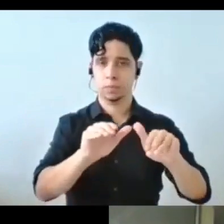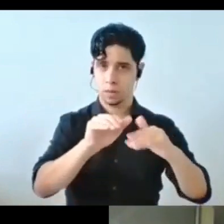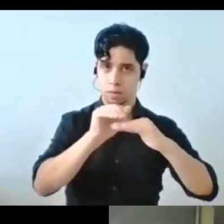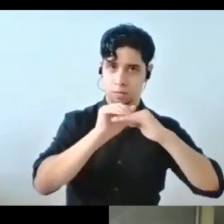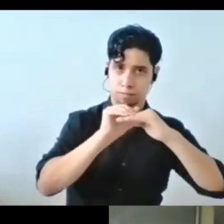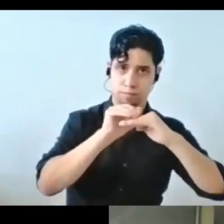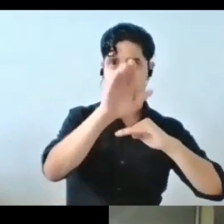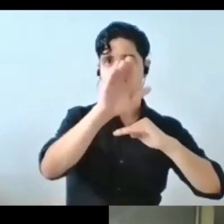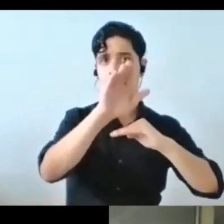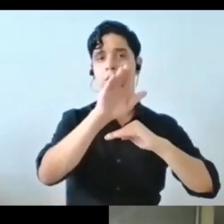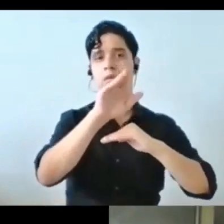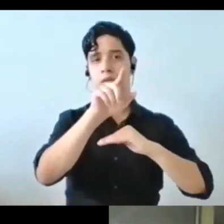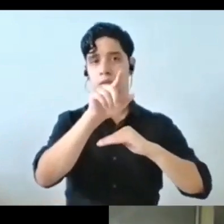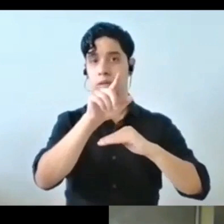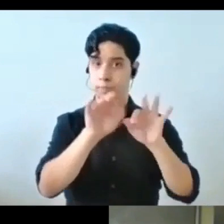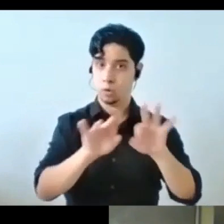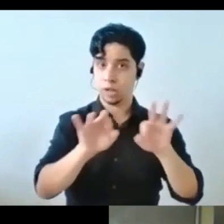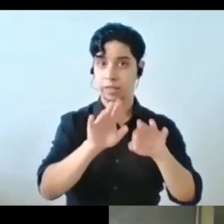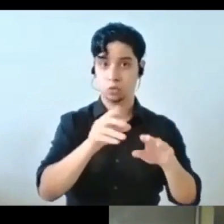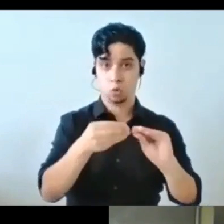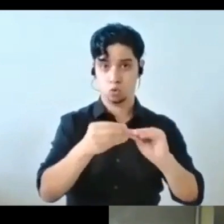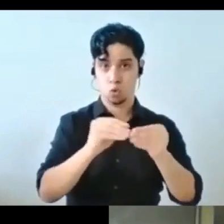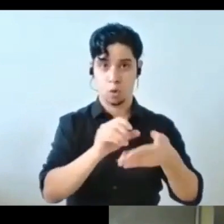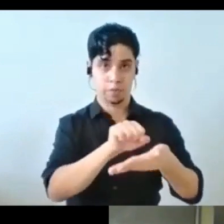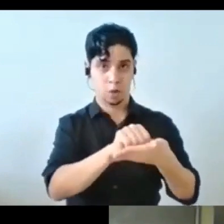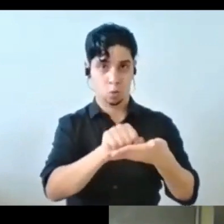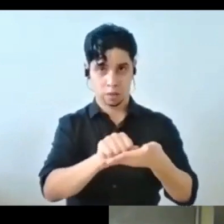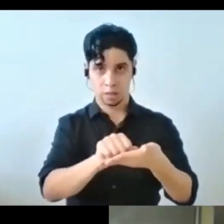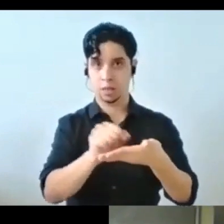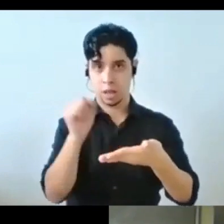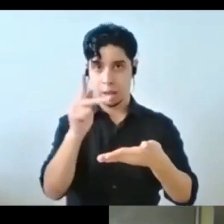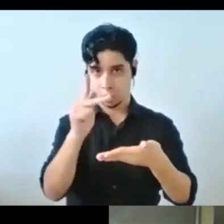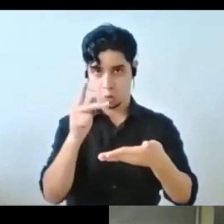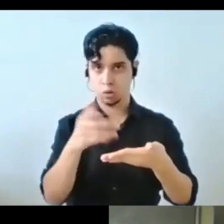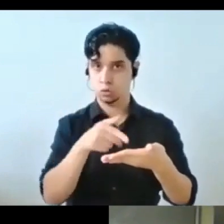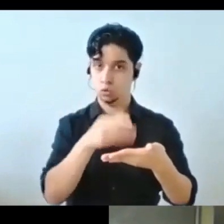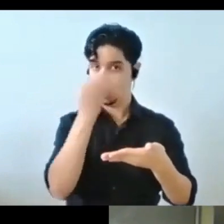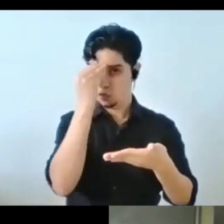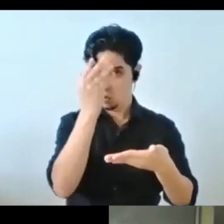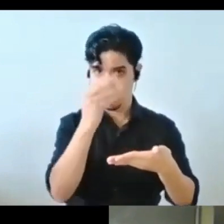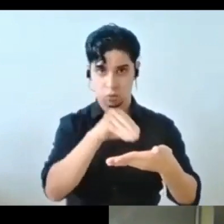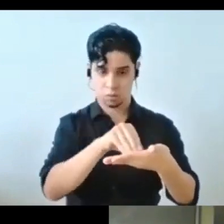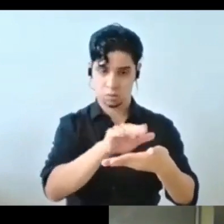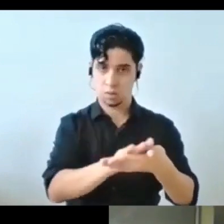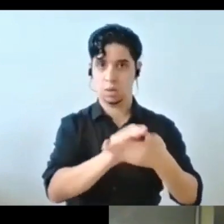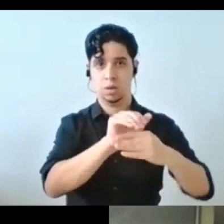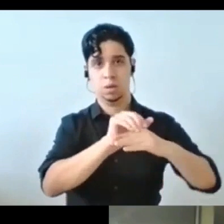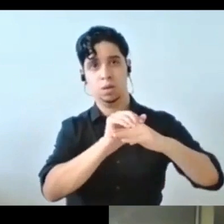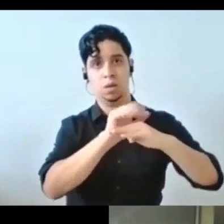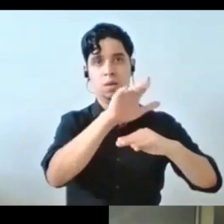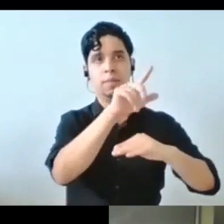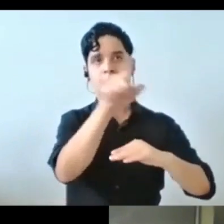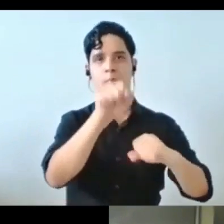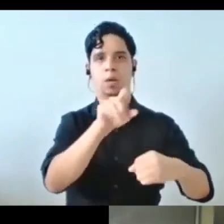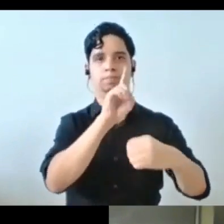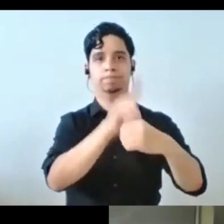que haya puesto su cuenta, su numeración de cuenta, su información de la cuenta bancaria para que se lo deposite. No